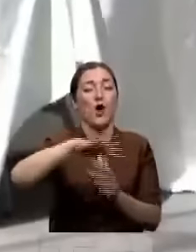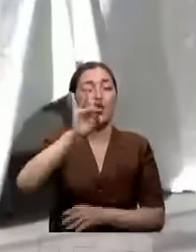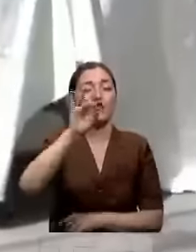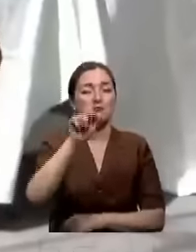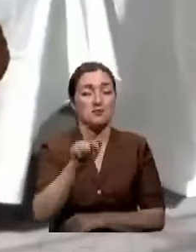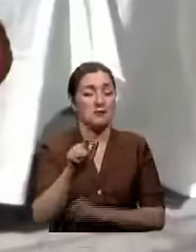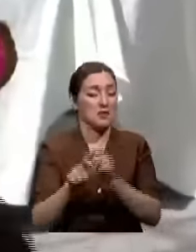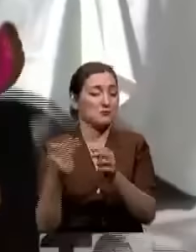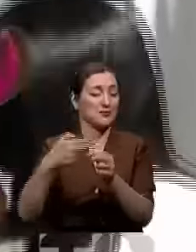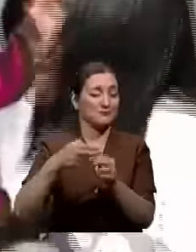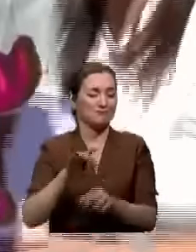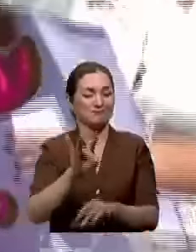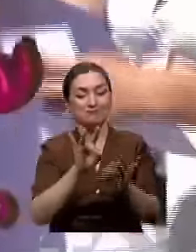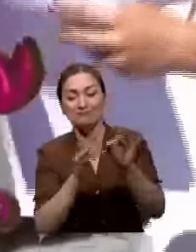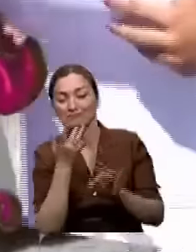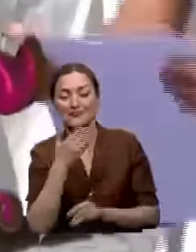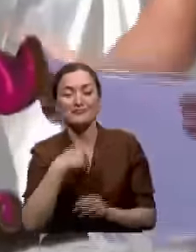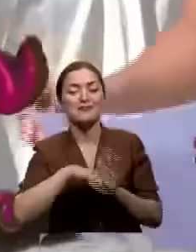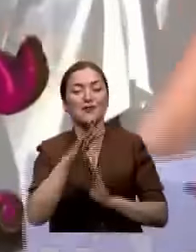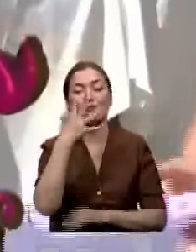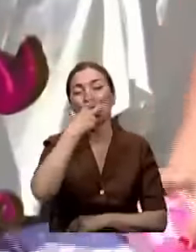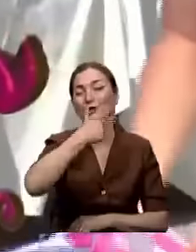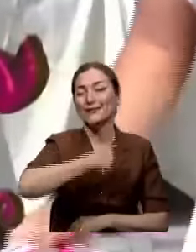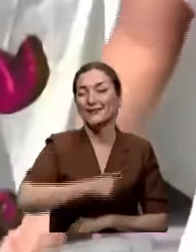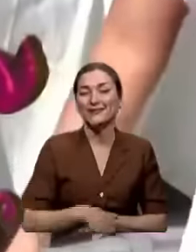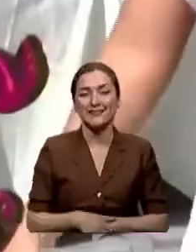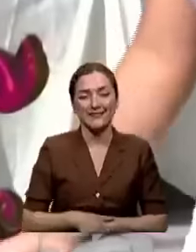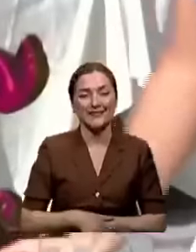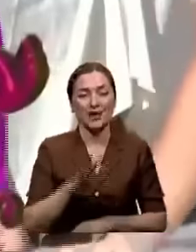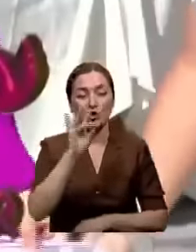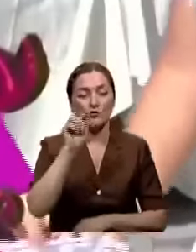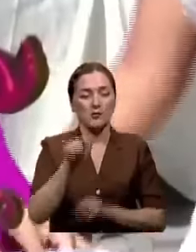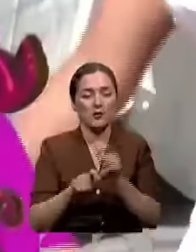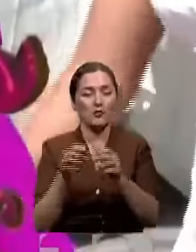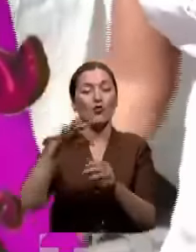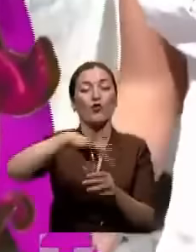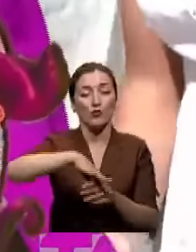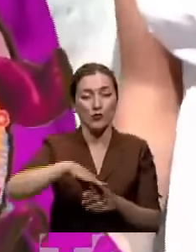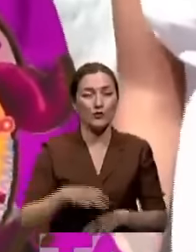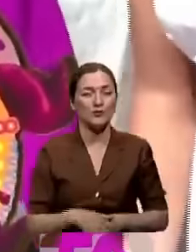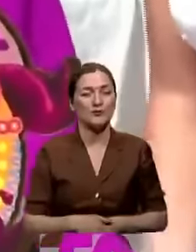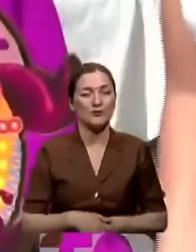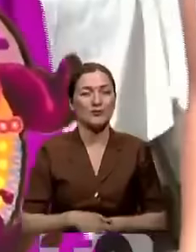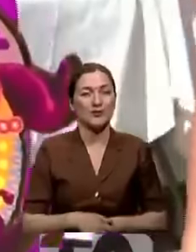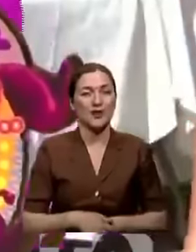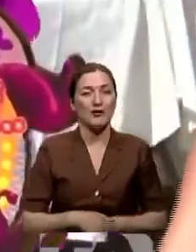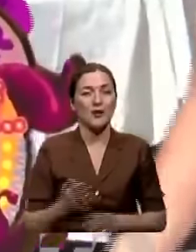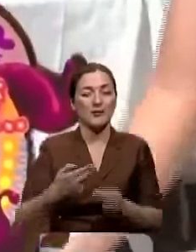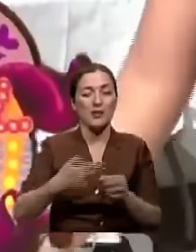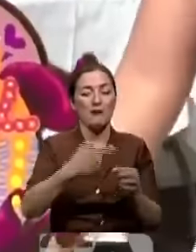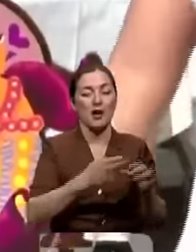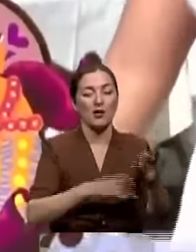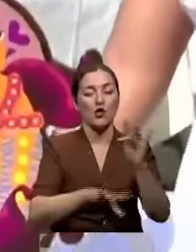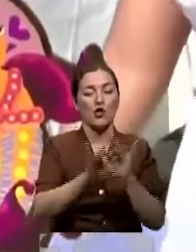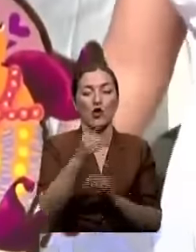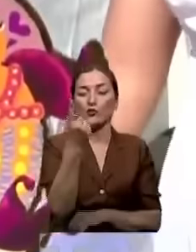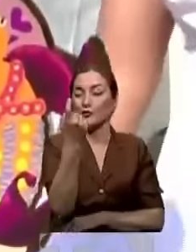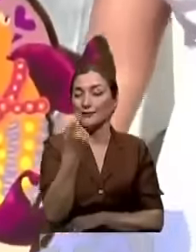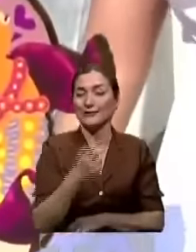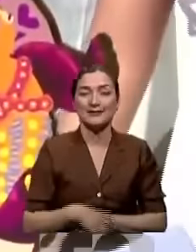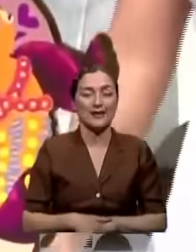este concurso para elegir a la guagua más linda. 8.000 personas votaron también para elegir entre estas 11 participantes. Y vamos